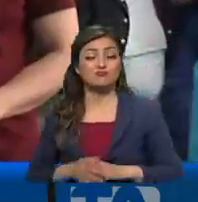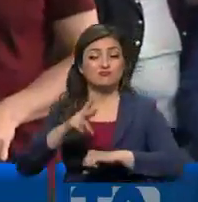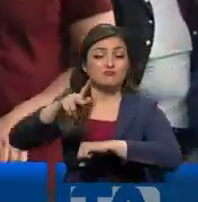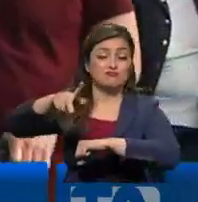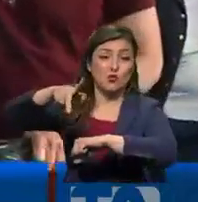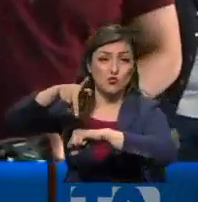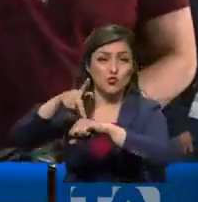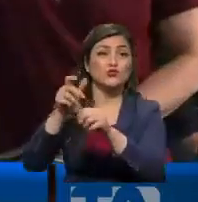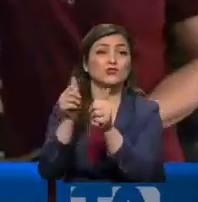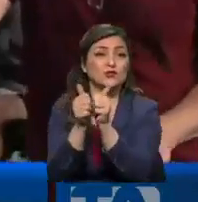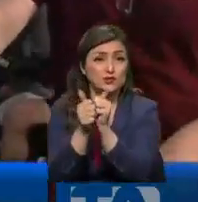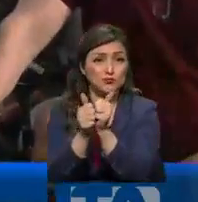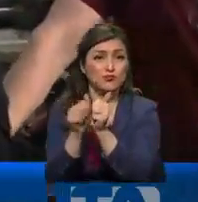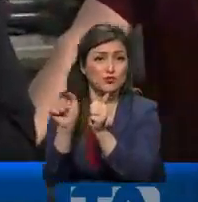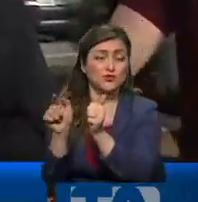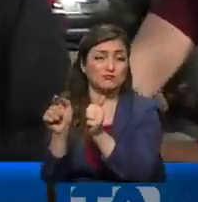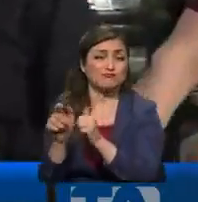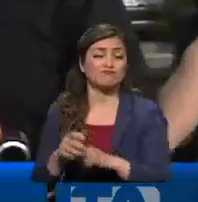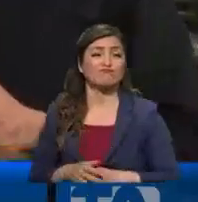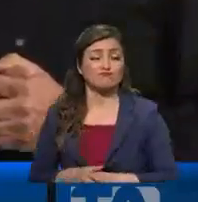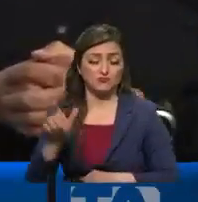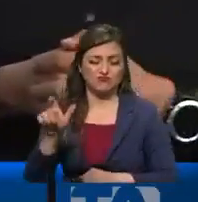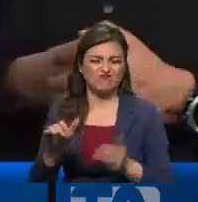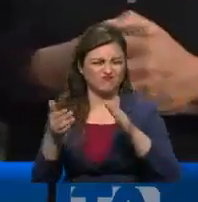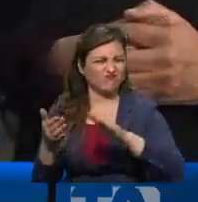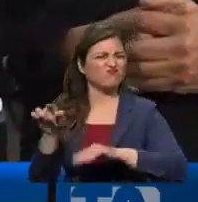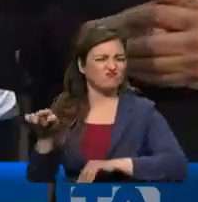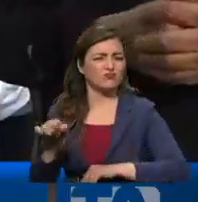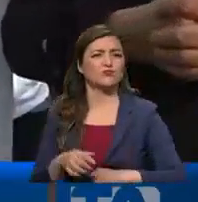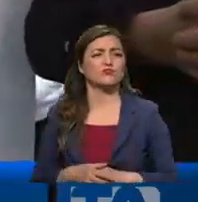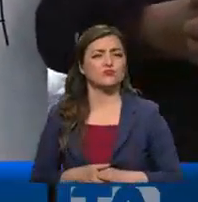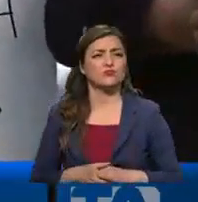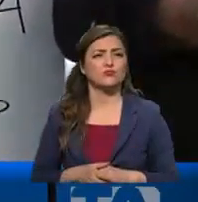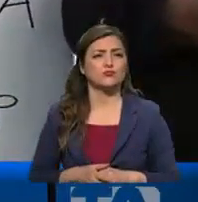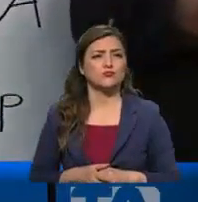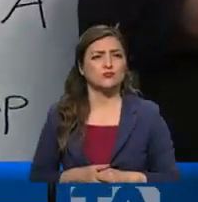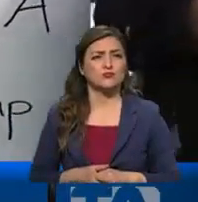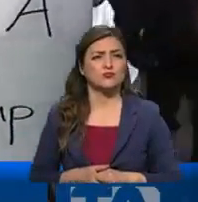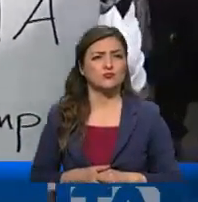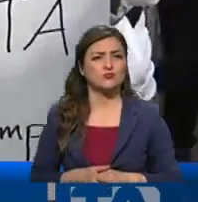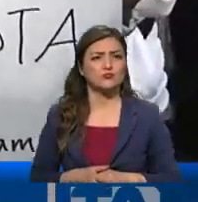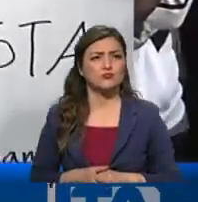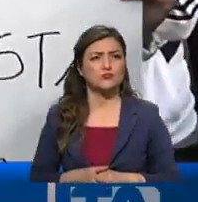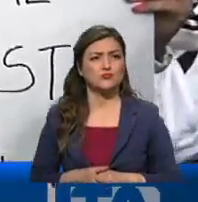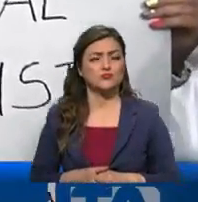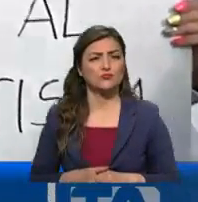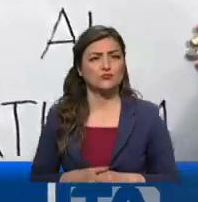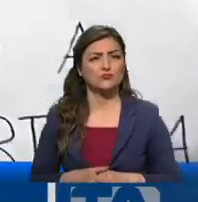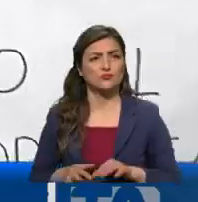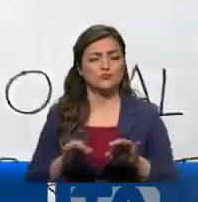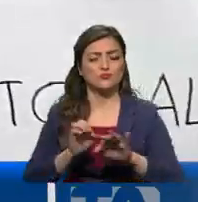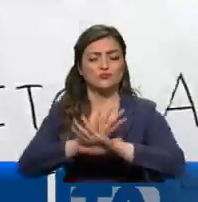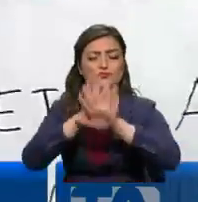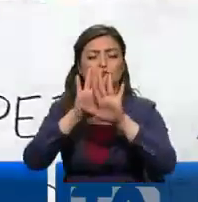profesional en el deporte, para poder esclarecer todo y realmente tenerlo